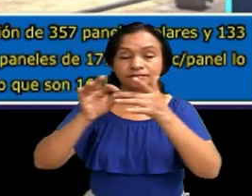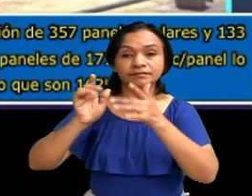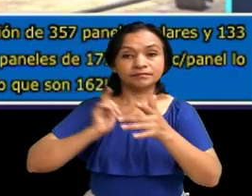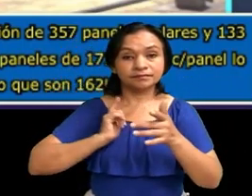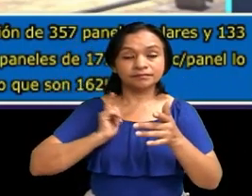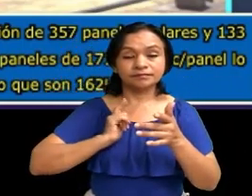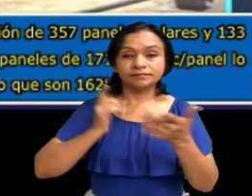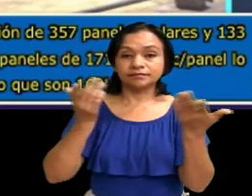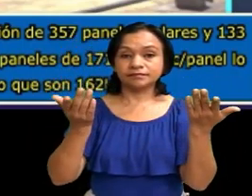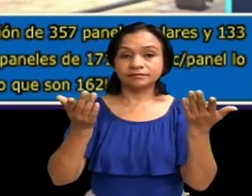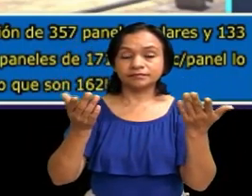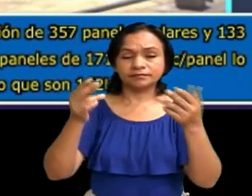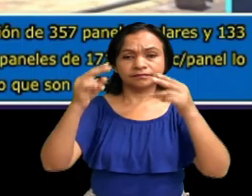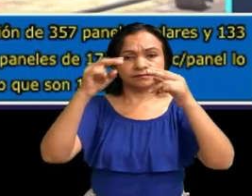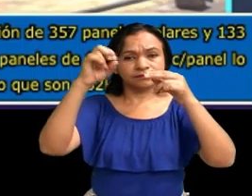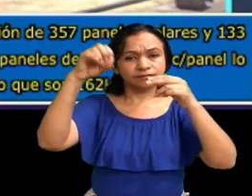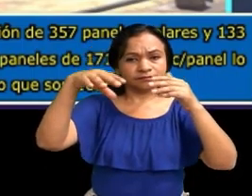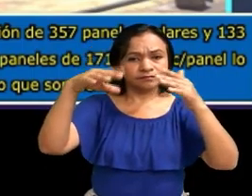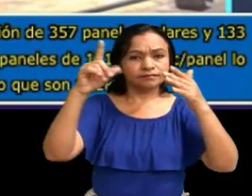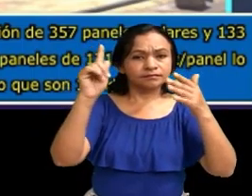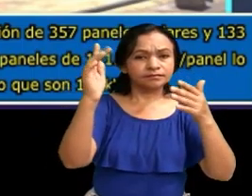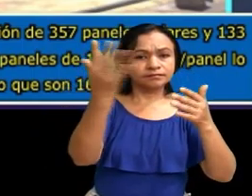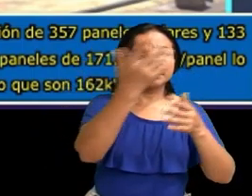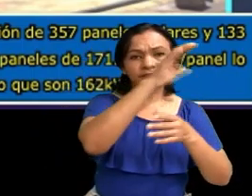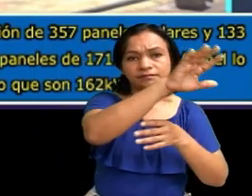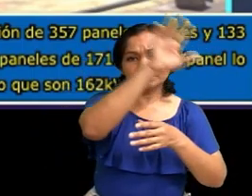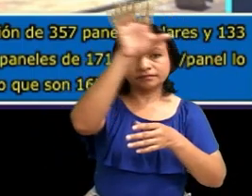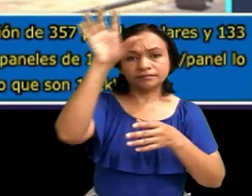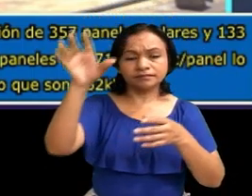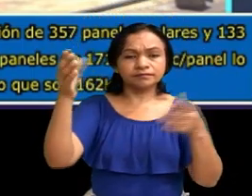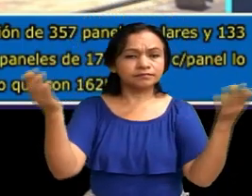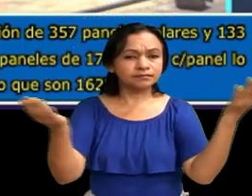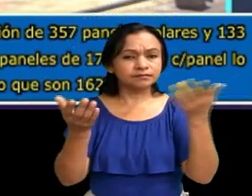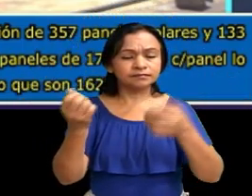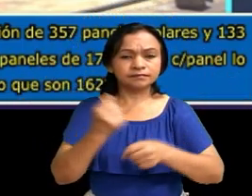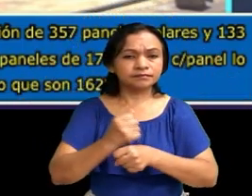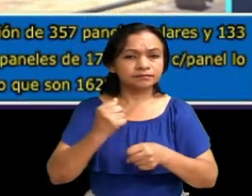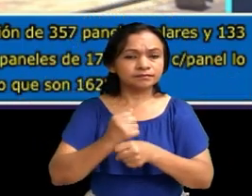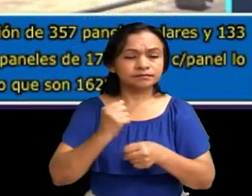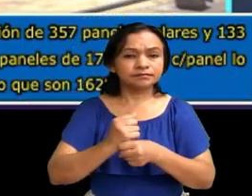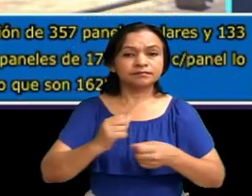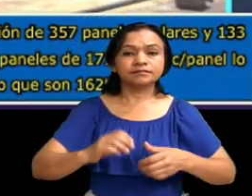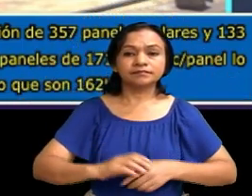evitando el desperdicio de energía en todos los departamentos. ¿Cómo se trabaja dentro de ese proceso?